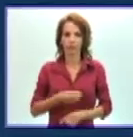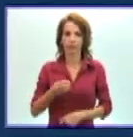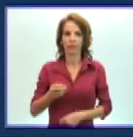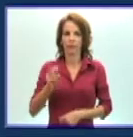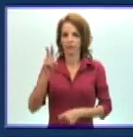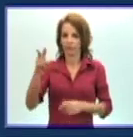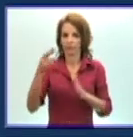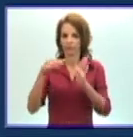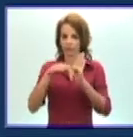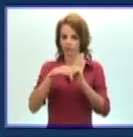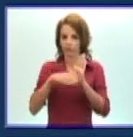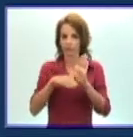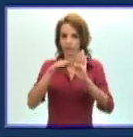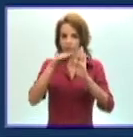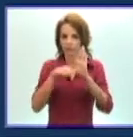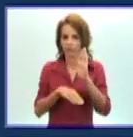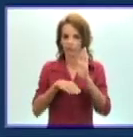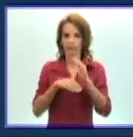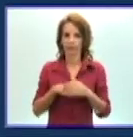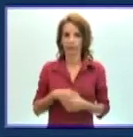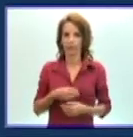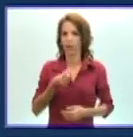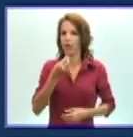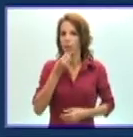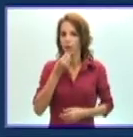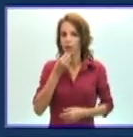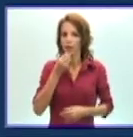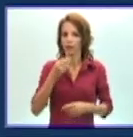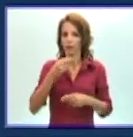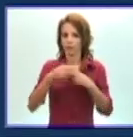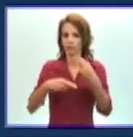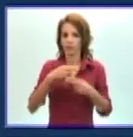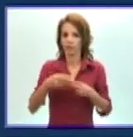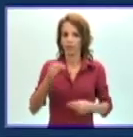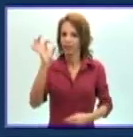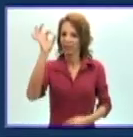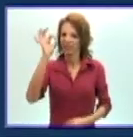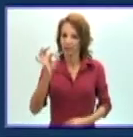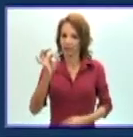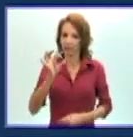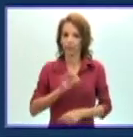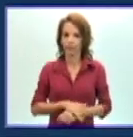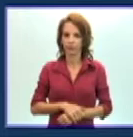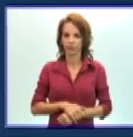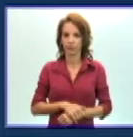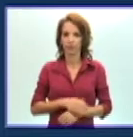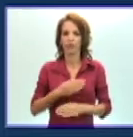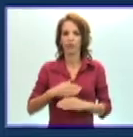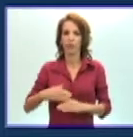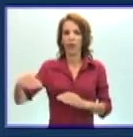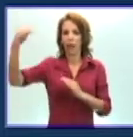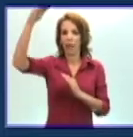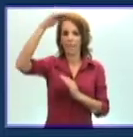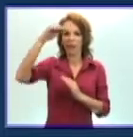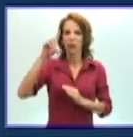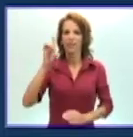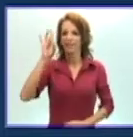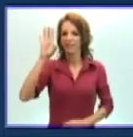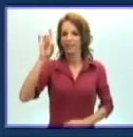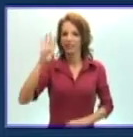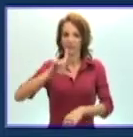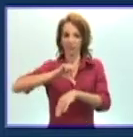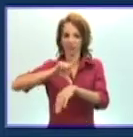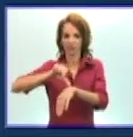puede medir con este instrumento es cero. Pero el mayor, bueno, el mayor es 15 minutos.